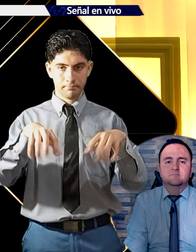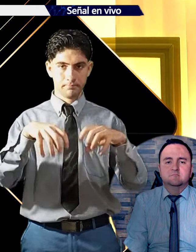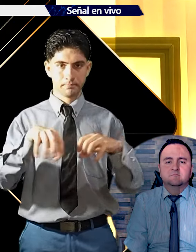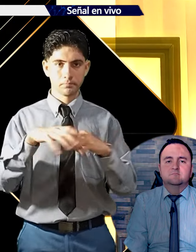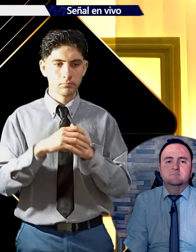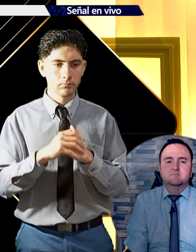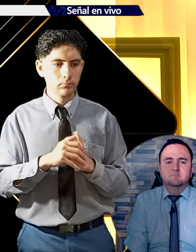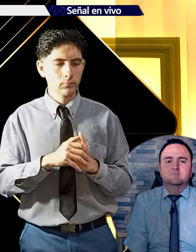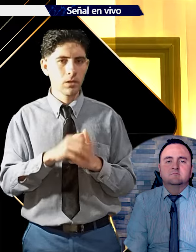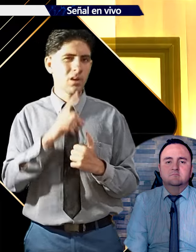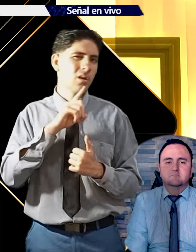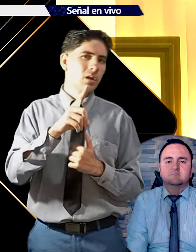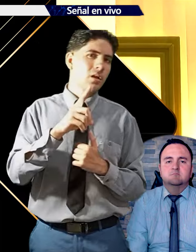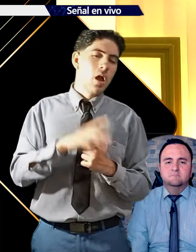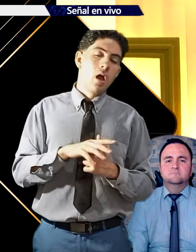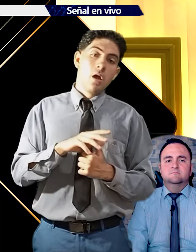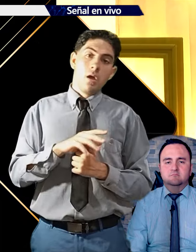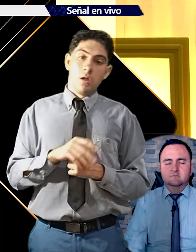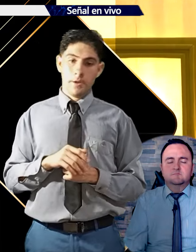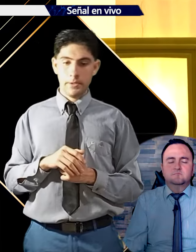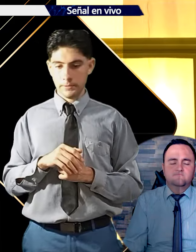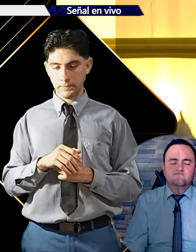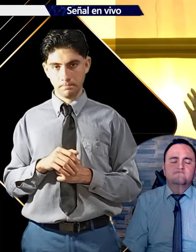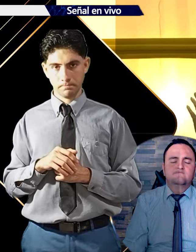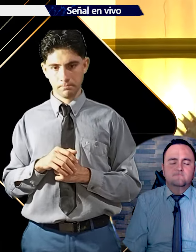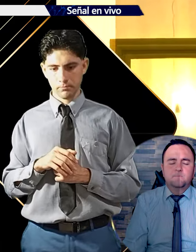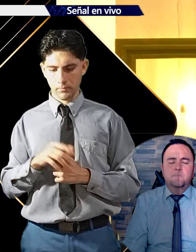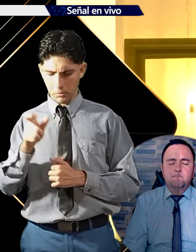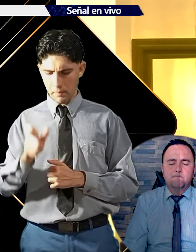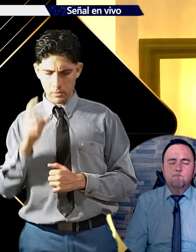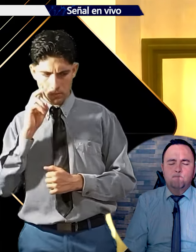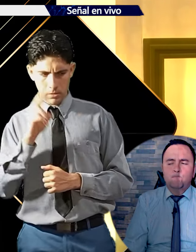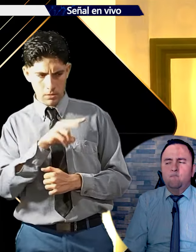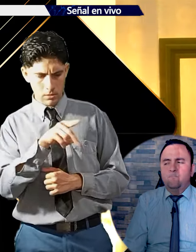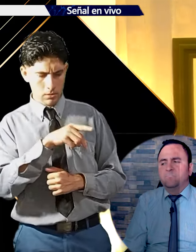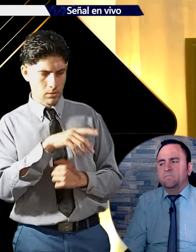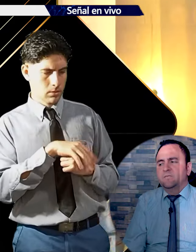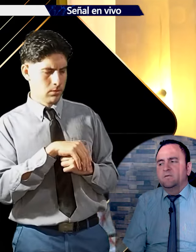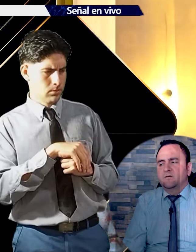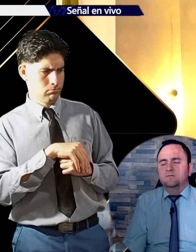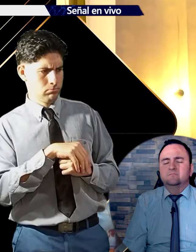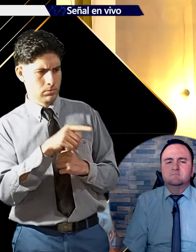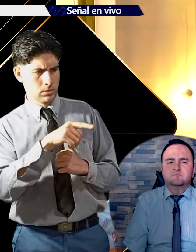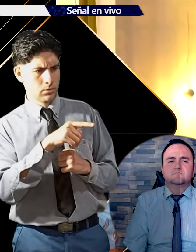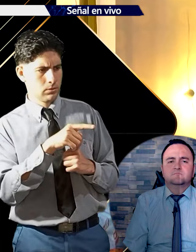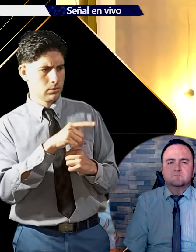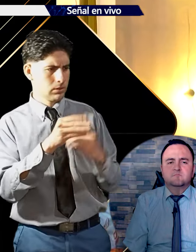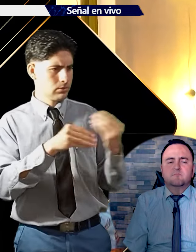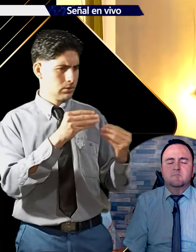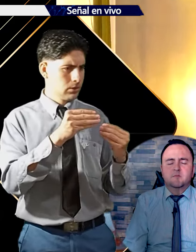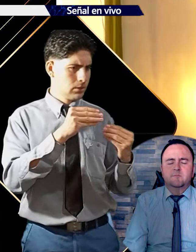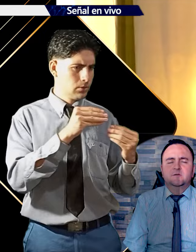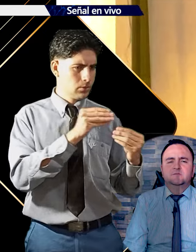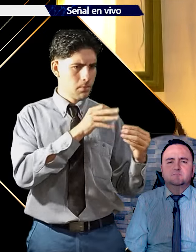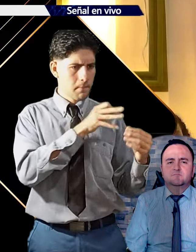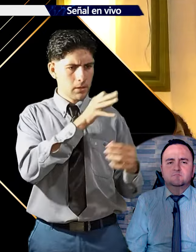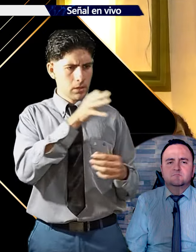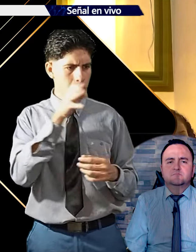día los griegos, de ver que los discípulos estaban tan ocupados, que sanando enfermos, que